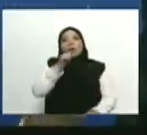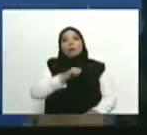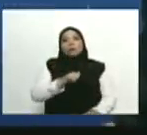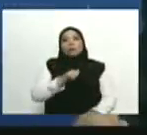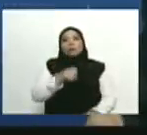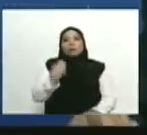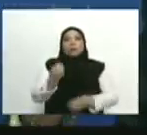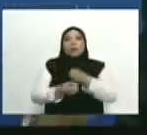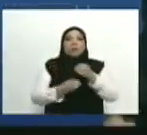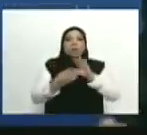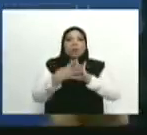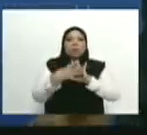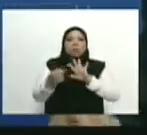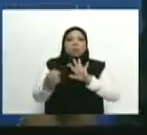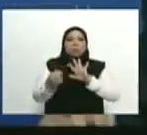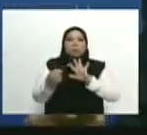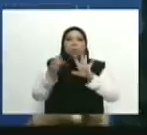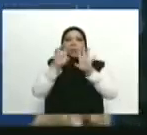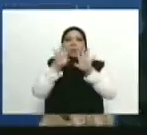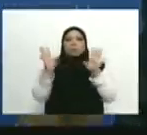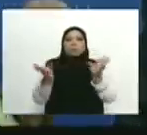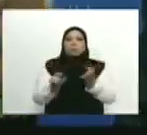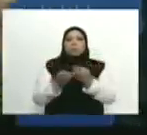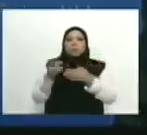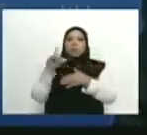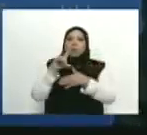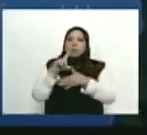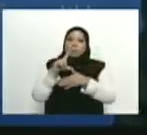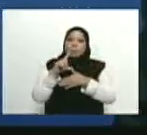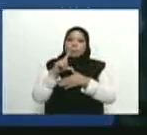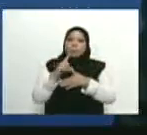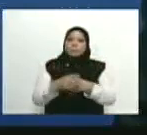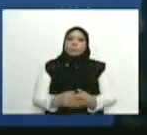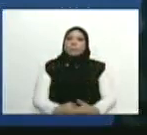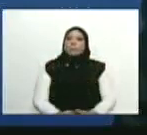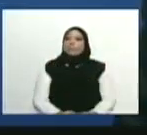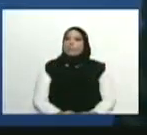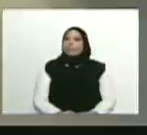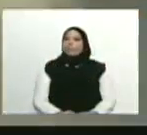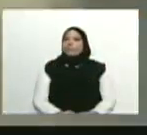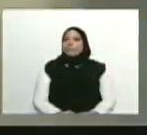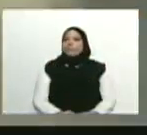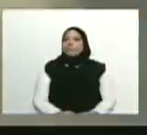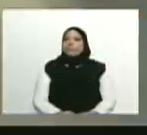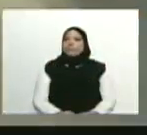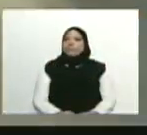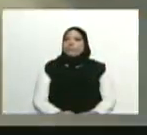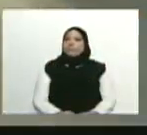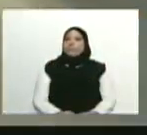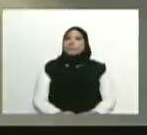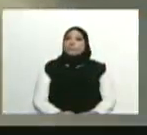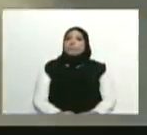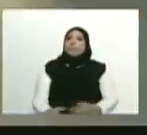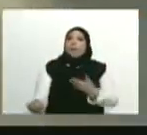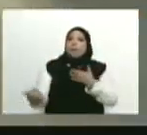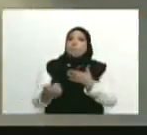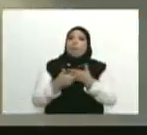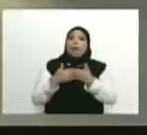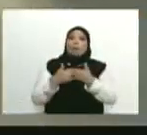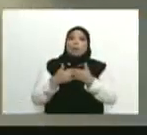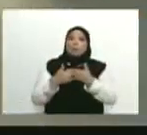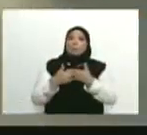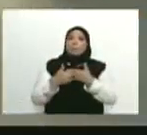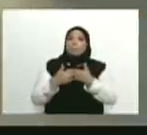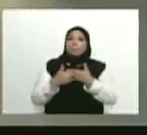sigue dando ejemplo para el mundo y América Latina. Tiene un impacto tremendo la preparación de la